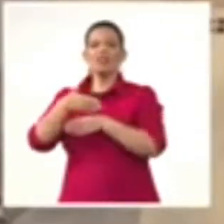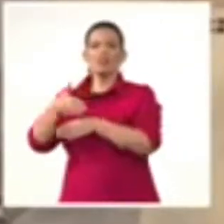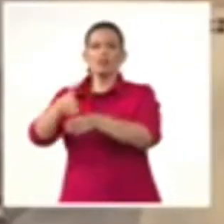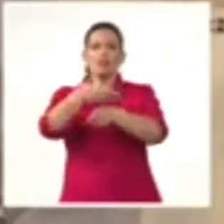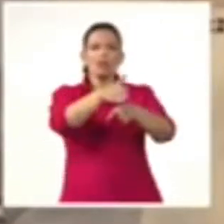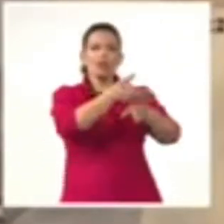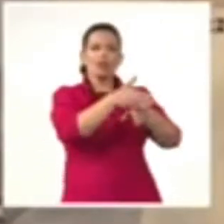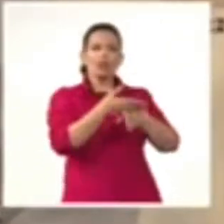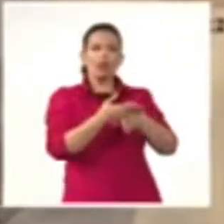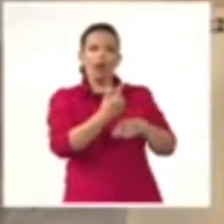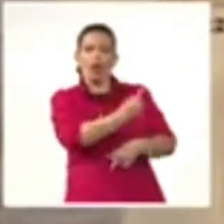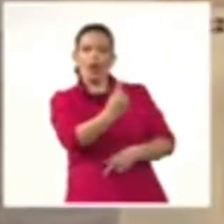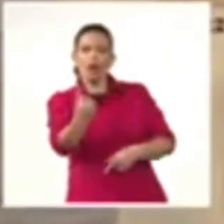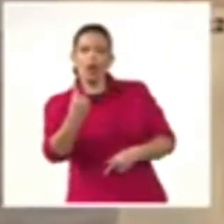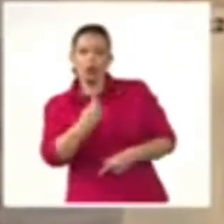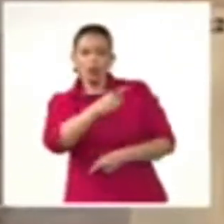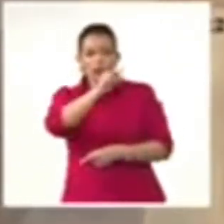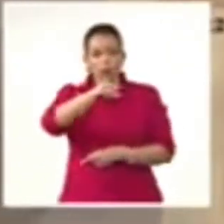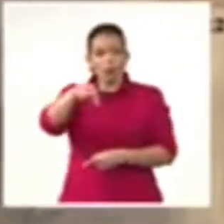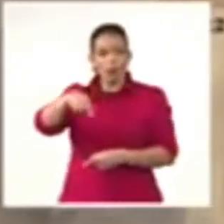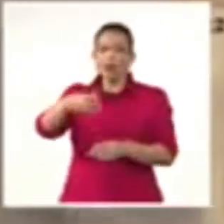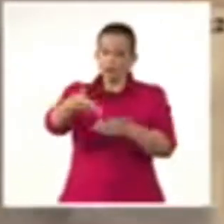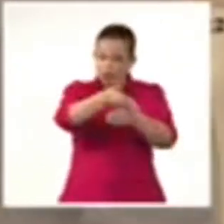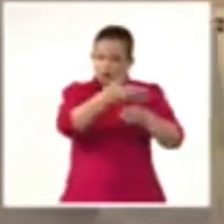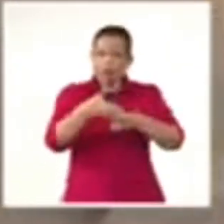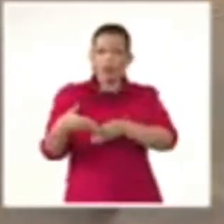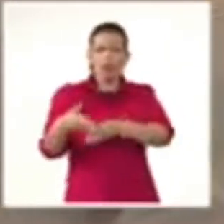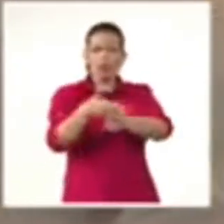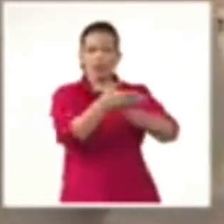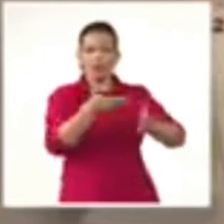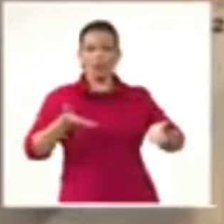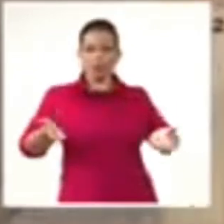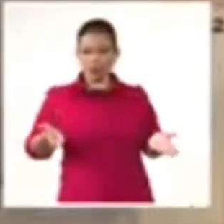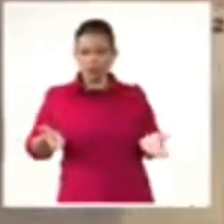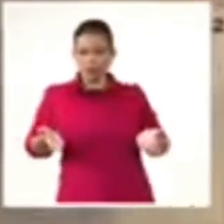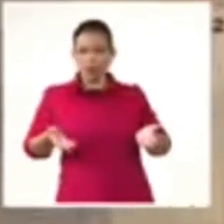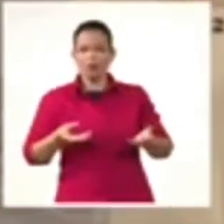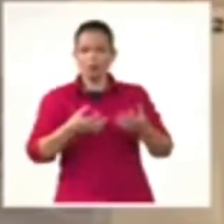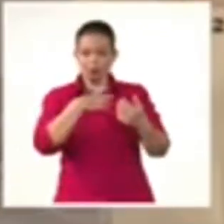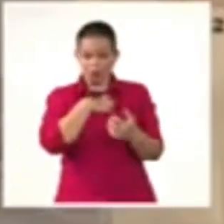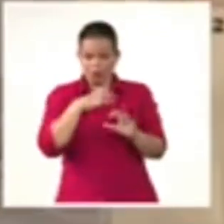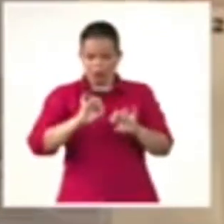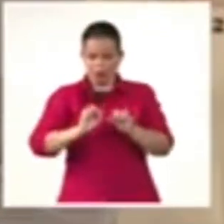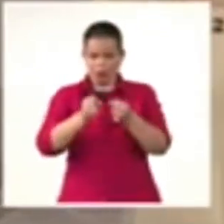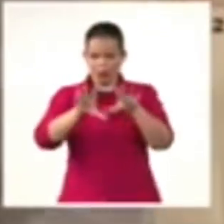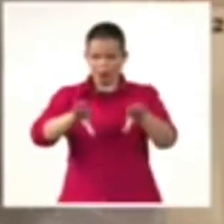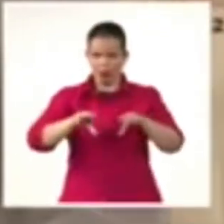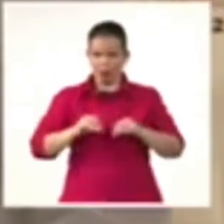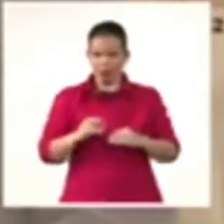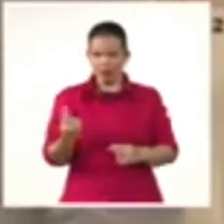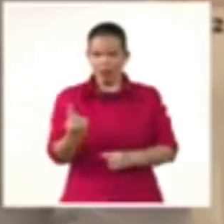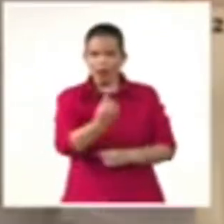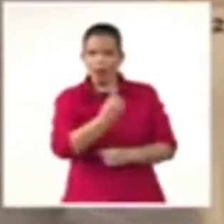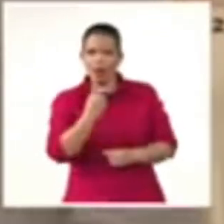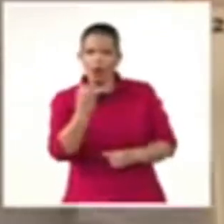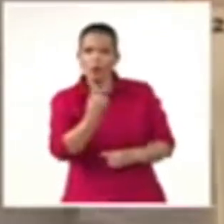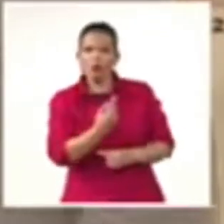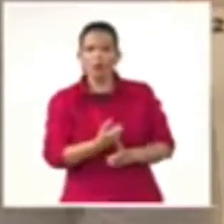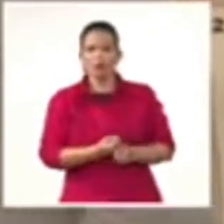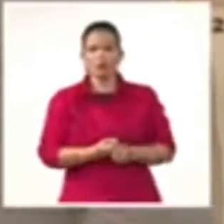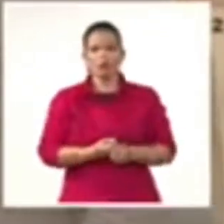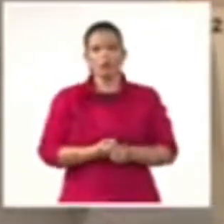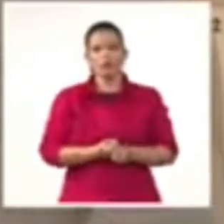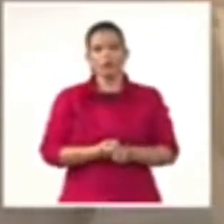sociedad cubana, que no ha dejado de sacudirse lastres, prejuicios y frenos desde que triunfó la